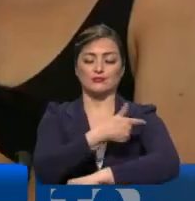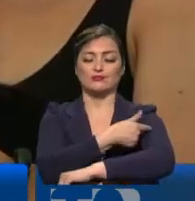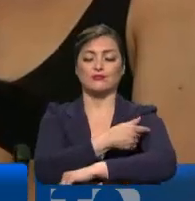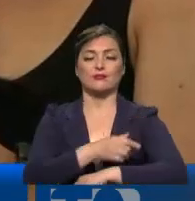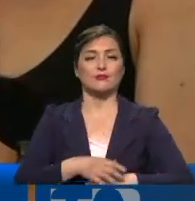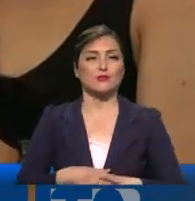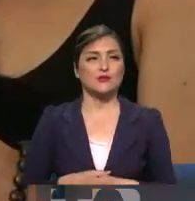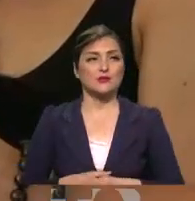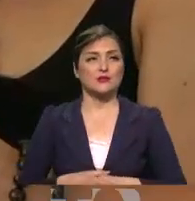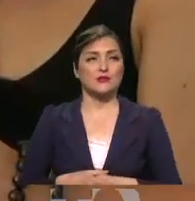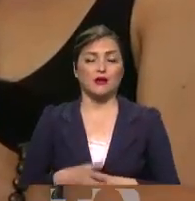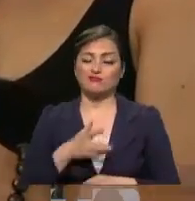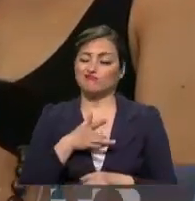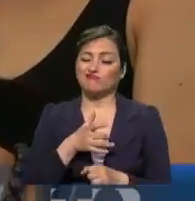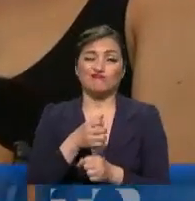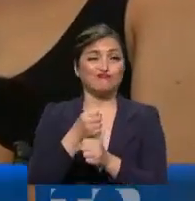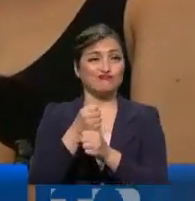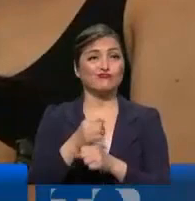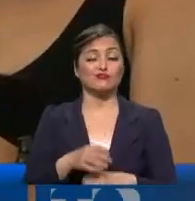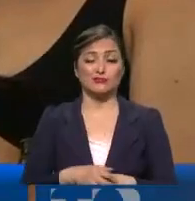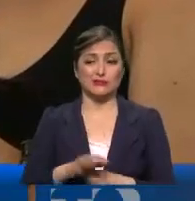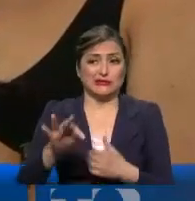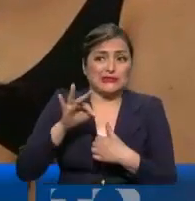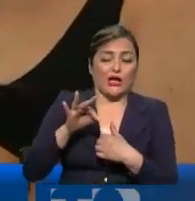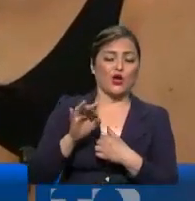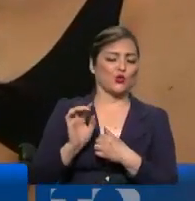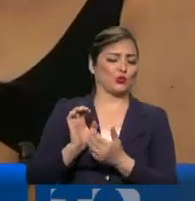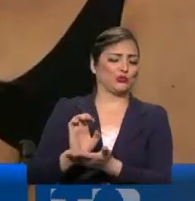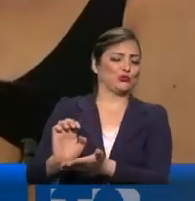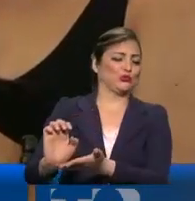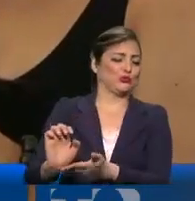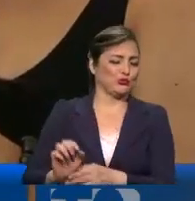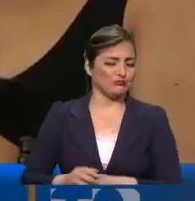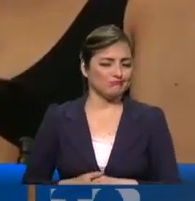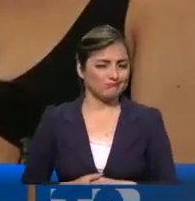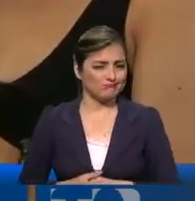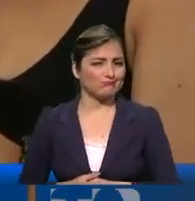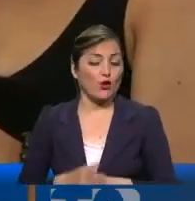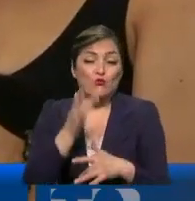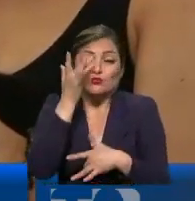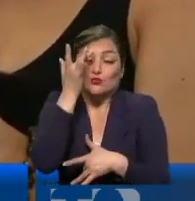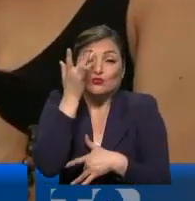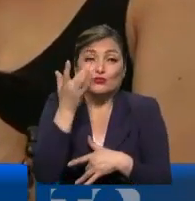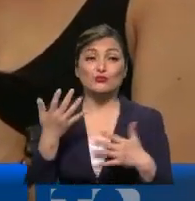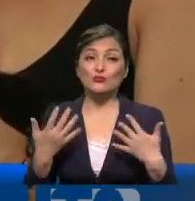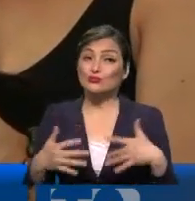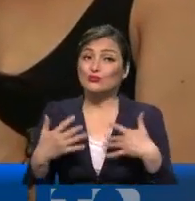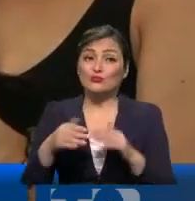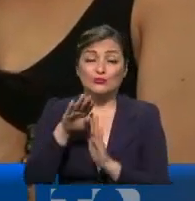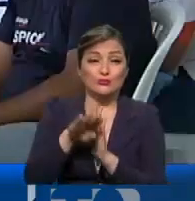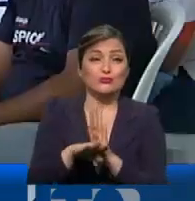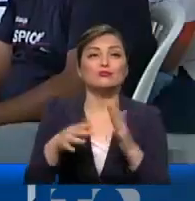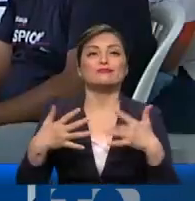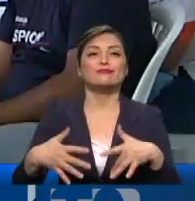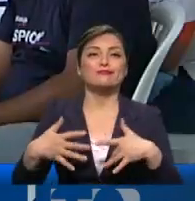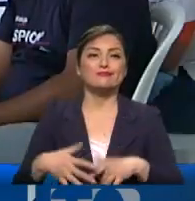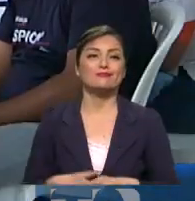vacunado. Con más seguridad de que no nos va a pasar nada con el virus o la enfermedad va a ser menos